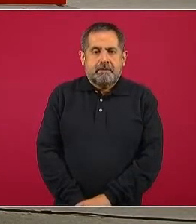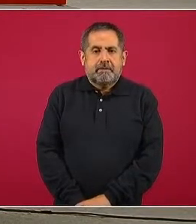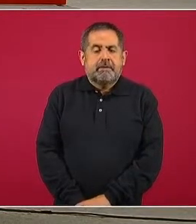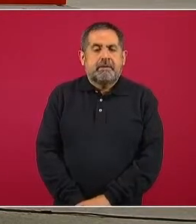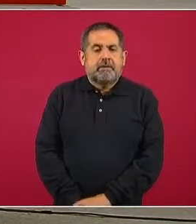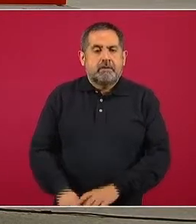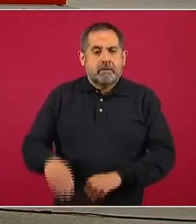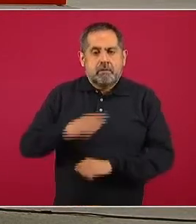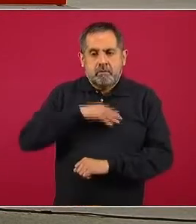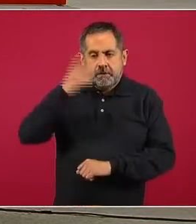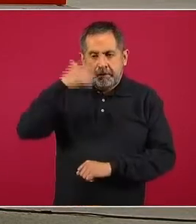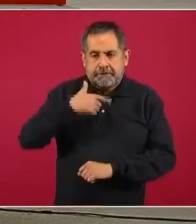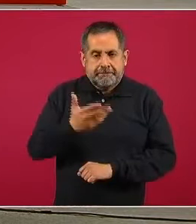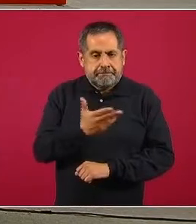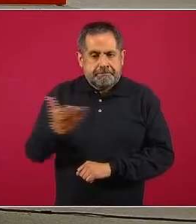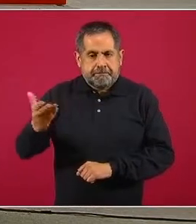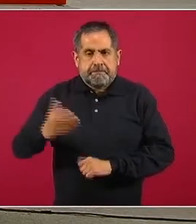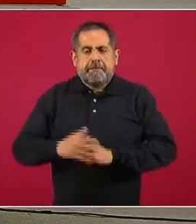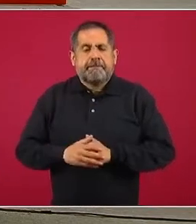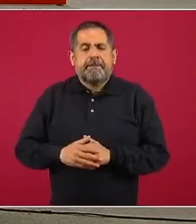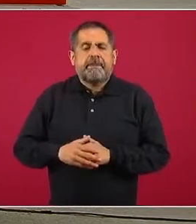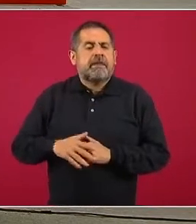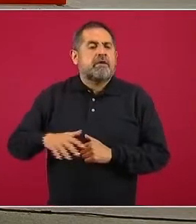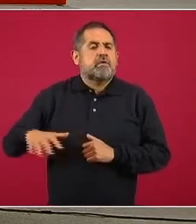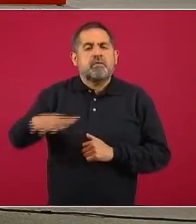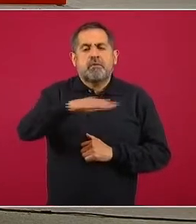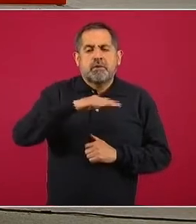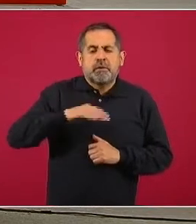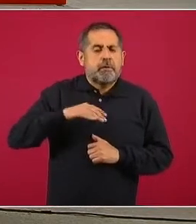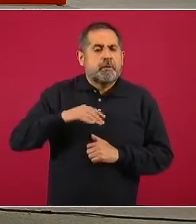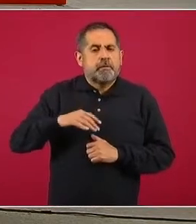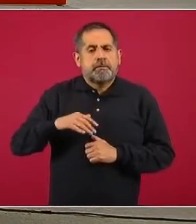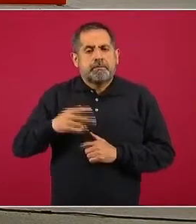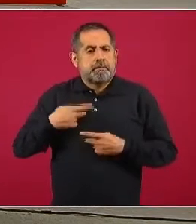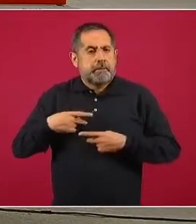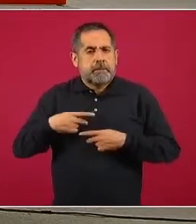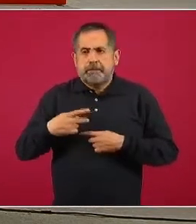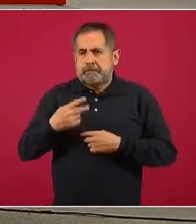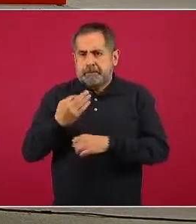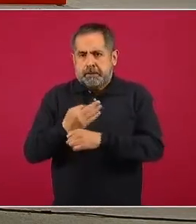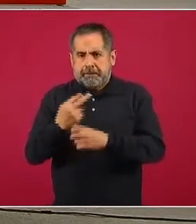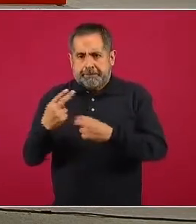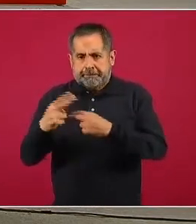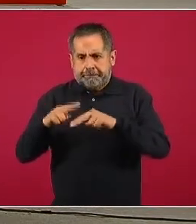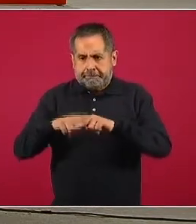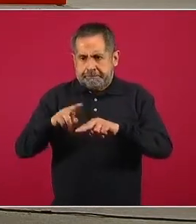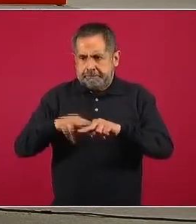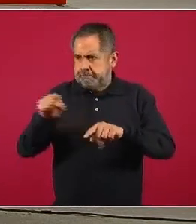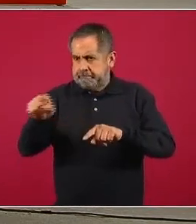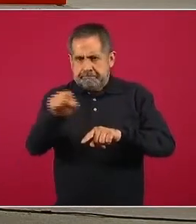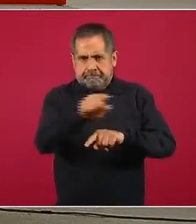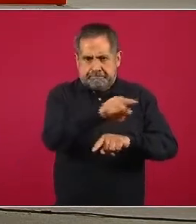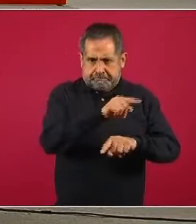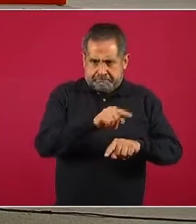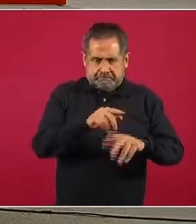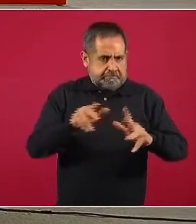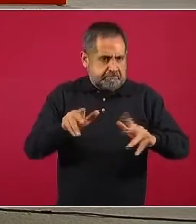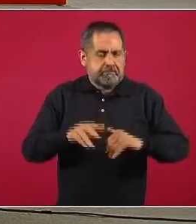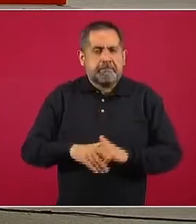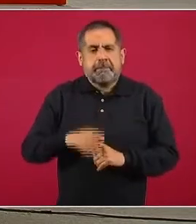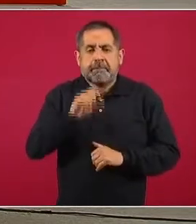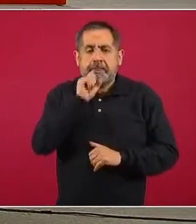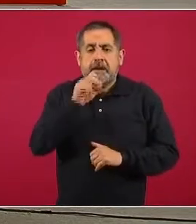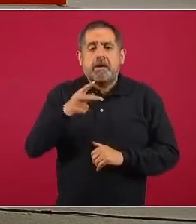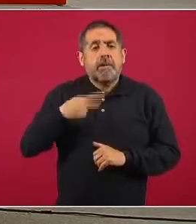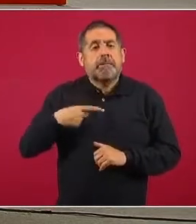buenas noches a todas y todos los presentes, así como también a todas las personas